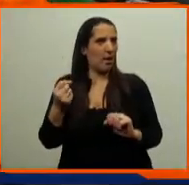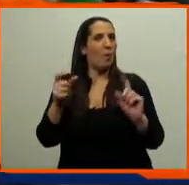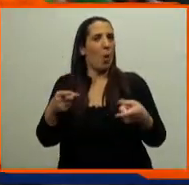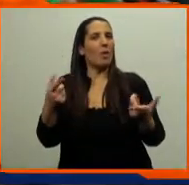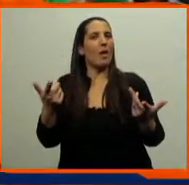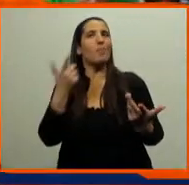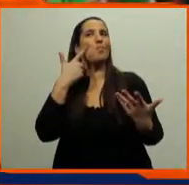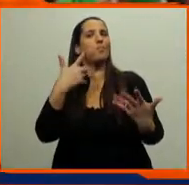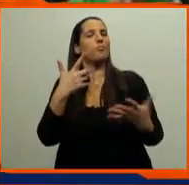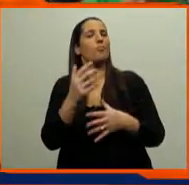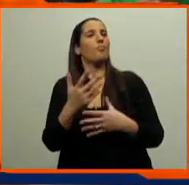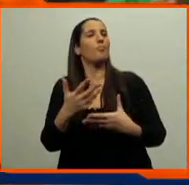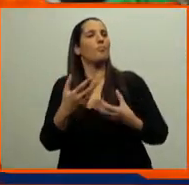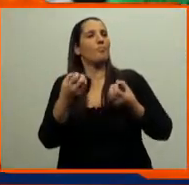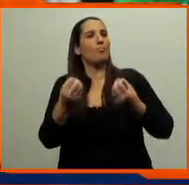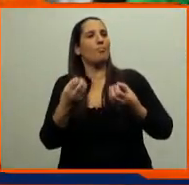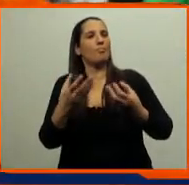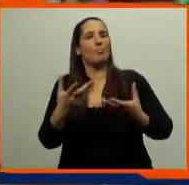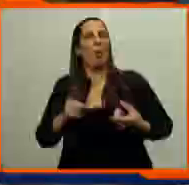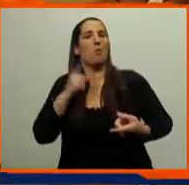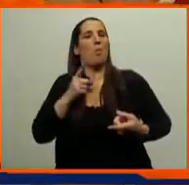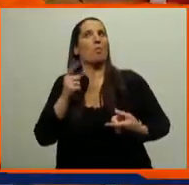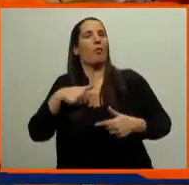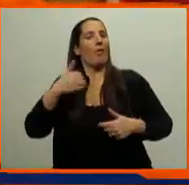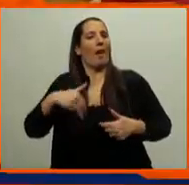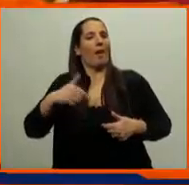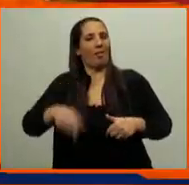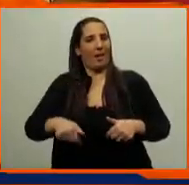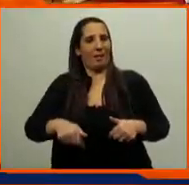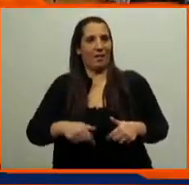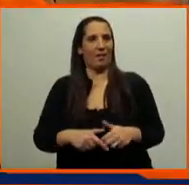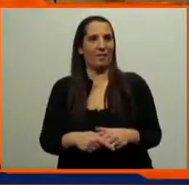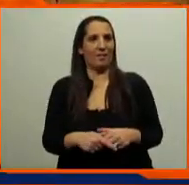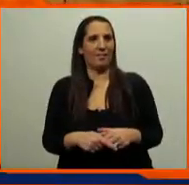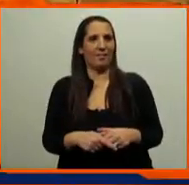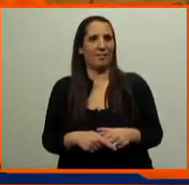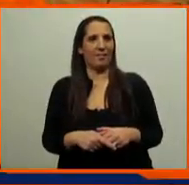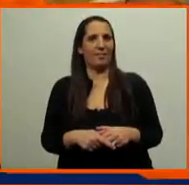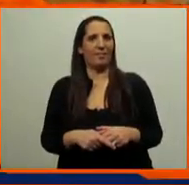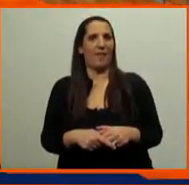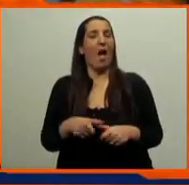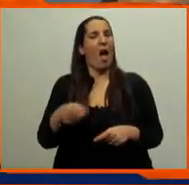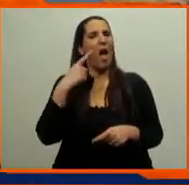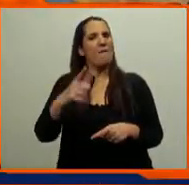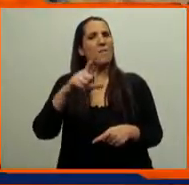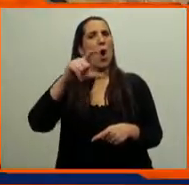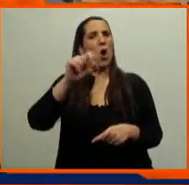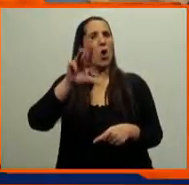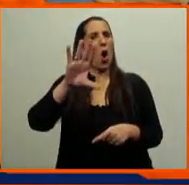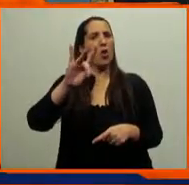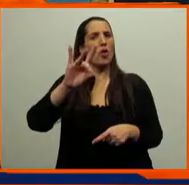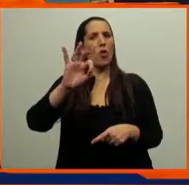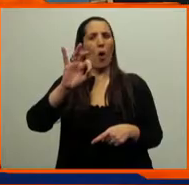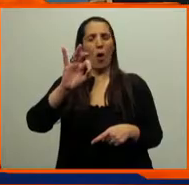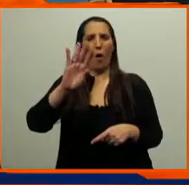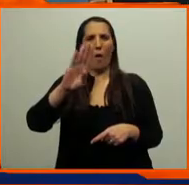reconocimiento y prestigio puertas adentro. Ahí veíamos la gran actuación de Nicolás Córdoba, muy prolijo también en su